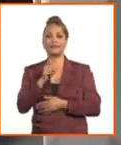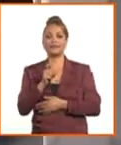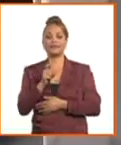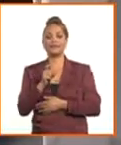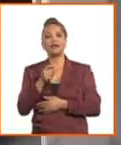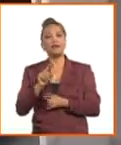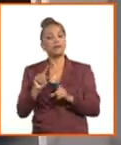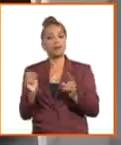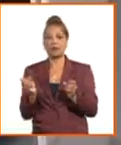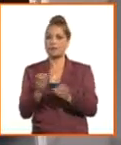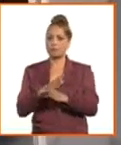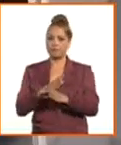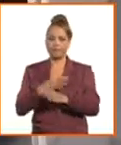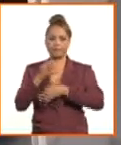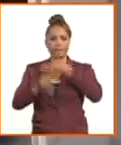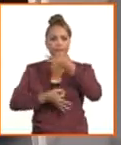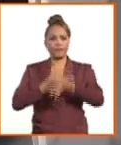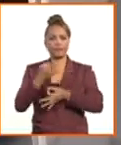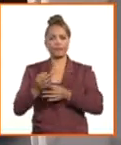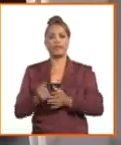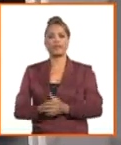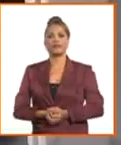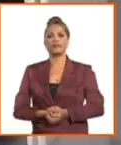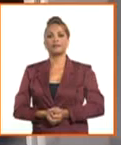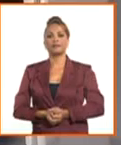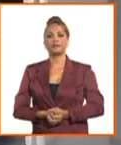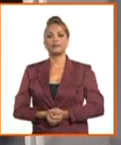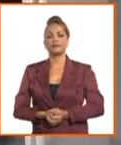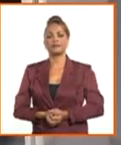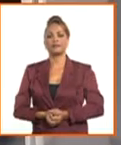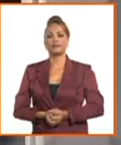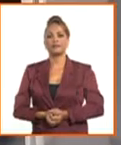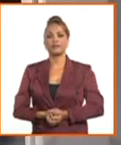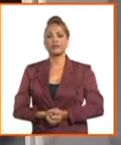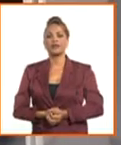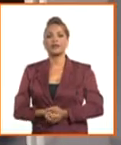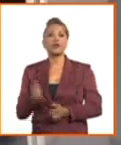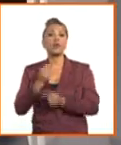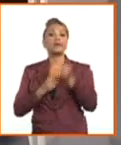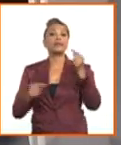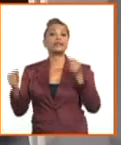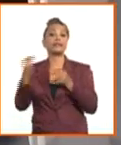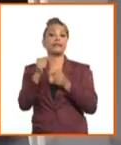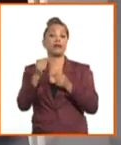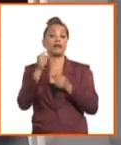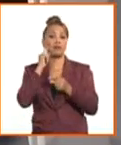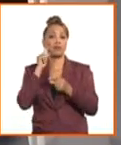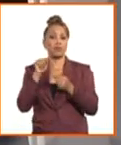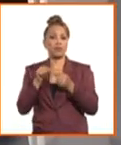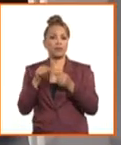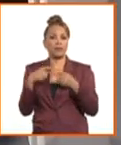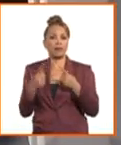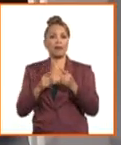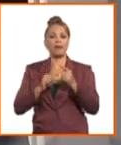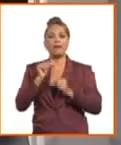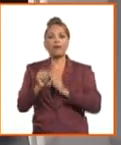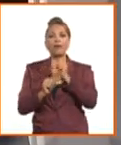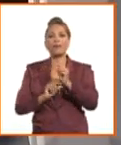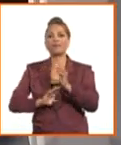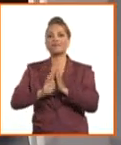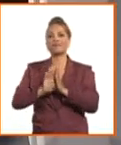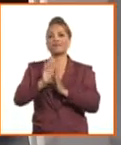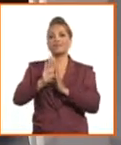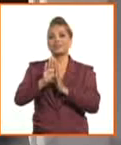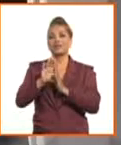claro que una de las cuestiones principales o esenciales para avanzar en la recuperación gradual de